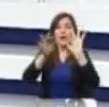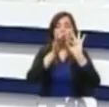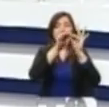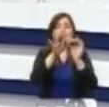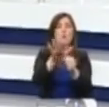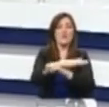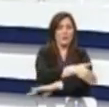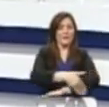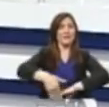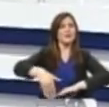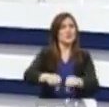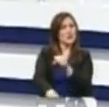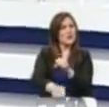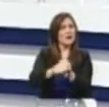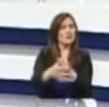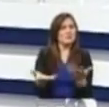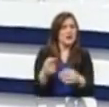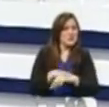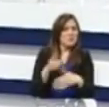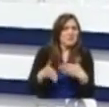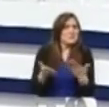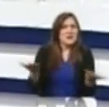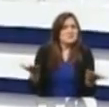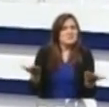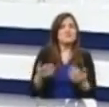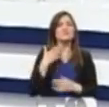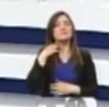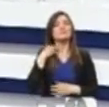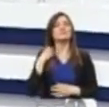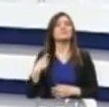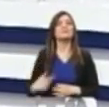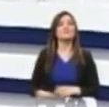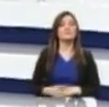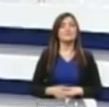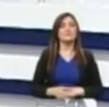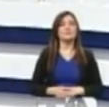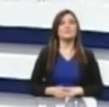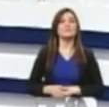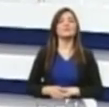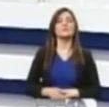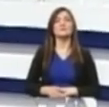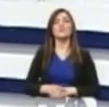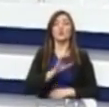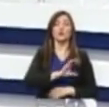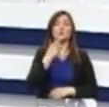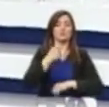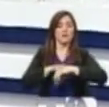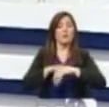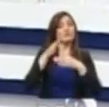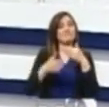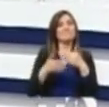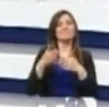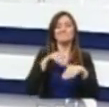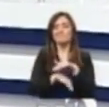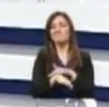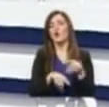por completo las calles que están a sus alrededores. Pero el municipio dijo también que de vencerse este plazo, pues también